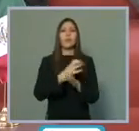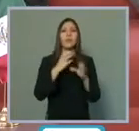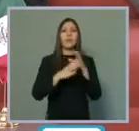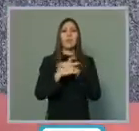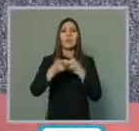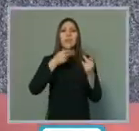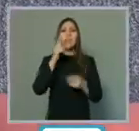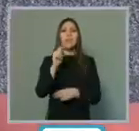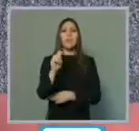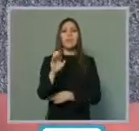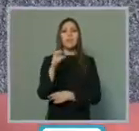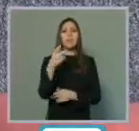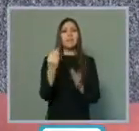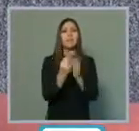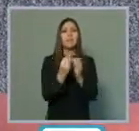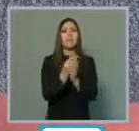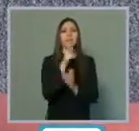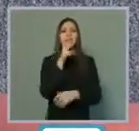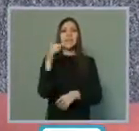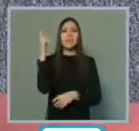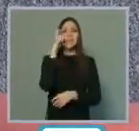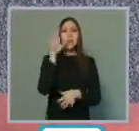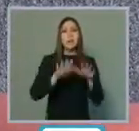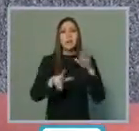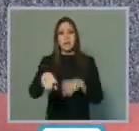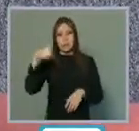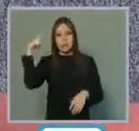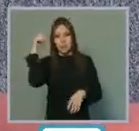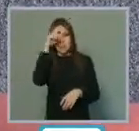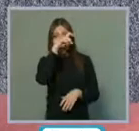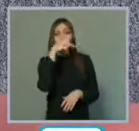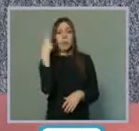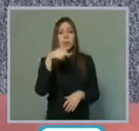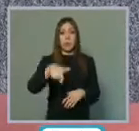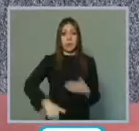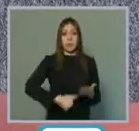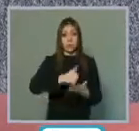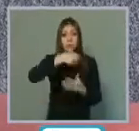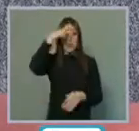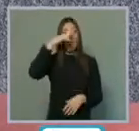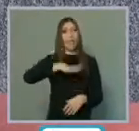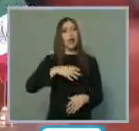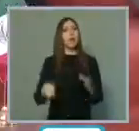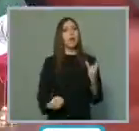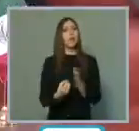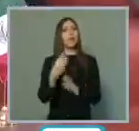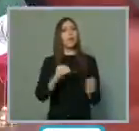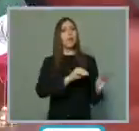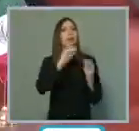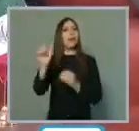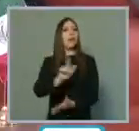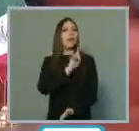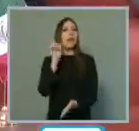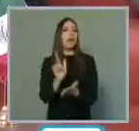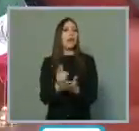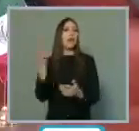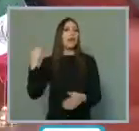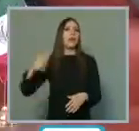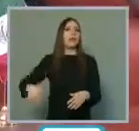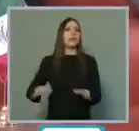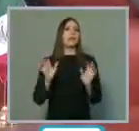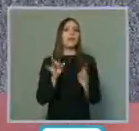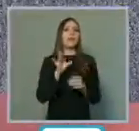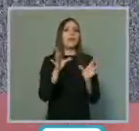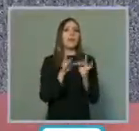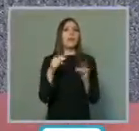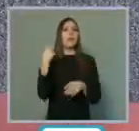esto nos lleva a otro tema. En el caso de la Ciudad de México concretamente, hay una figura nueva a raíz de la ley nueva que ya habíamos platicado, que